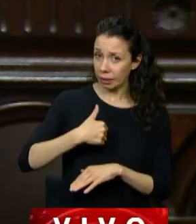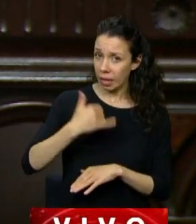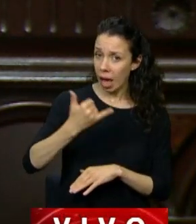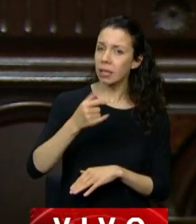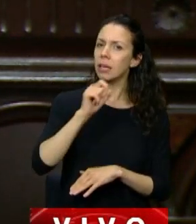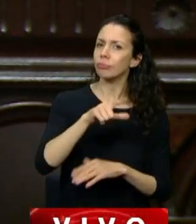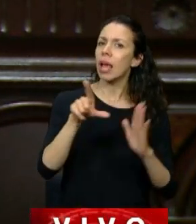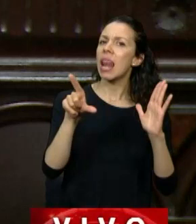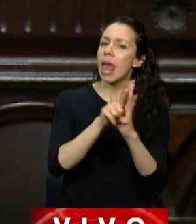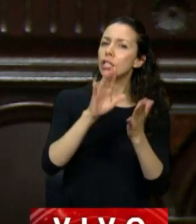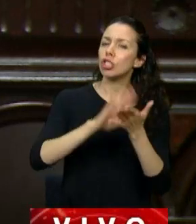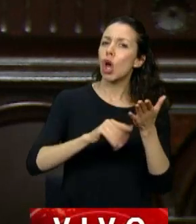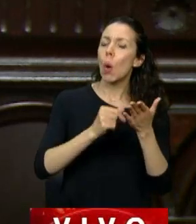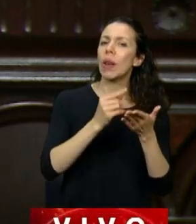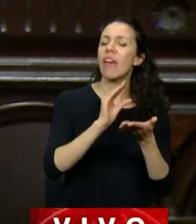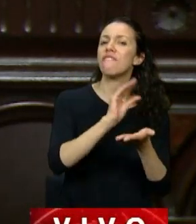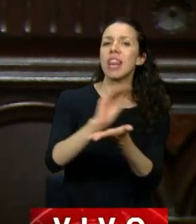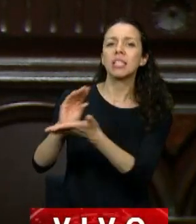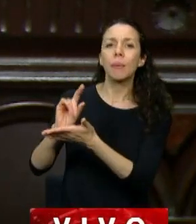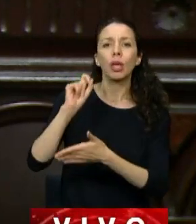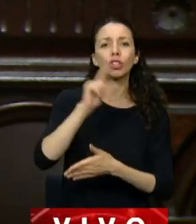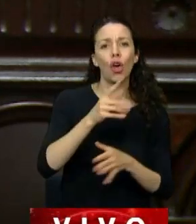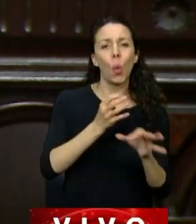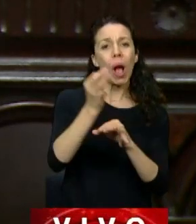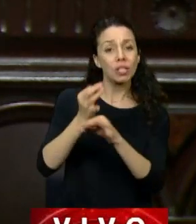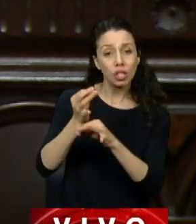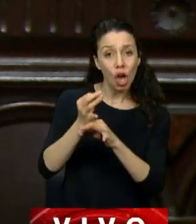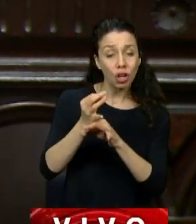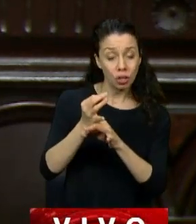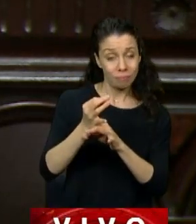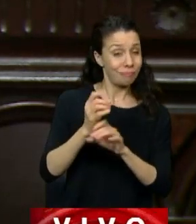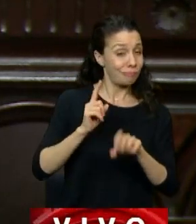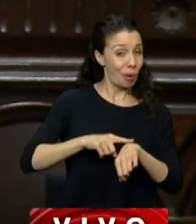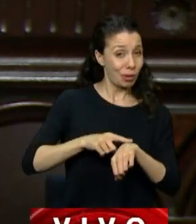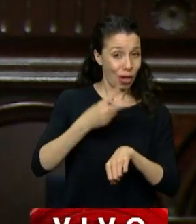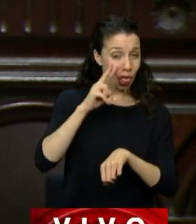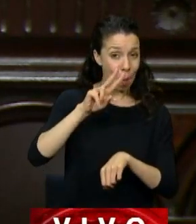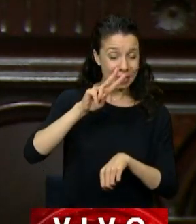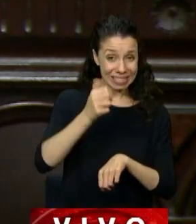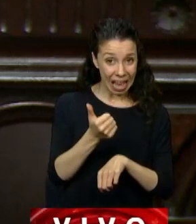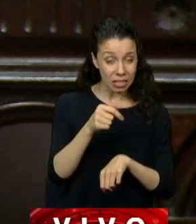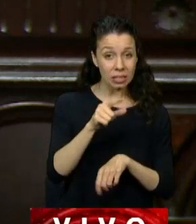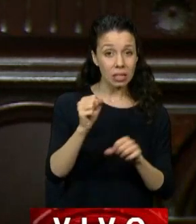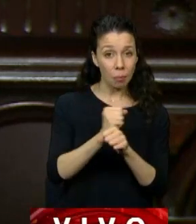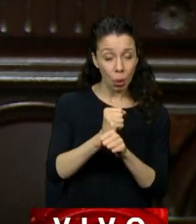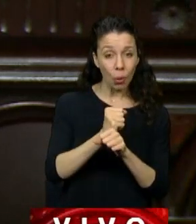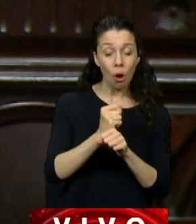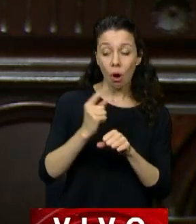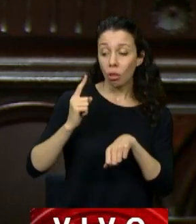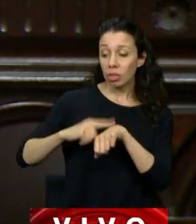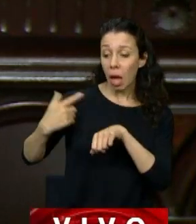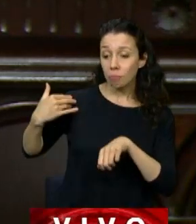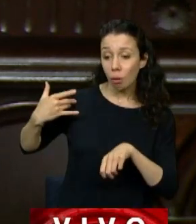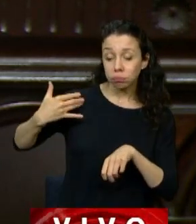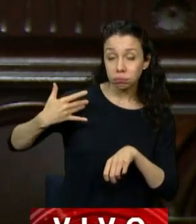Ley de Financiamiento Educativo, que nació en el 2006 y que decía que a medida que iba pasando el tiempo, hasta el año 2010,